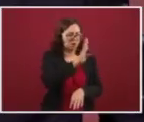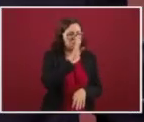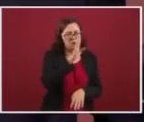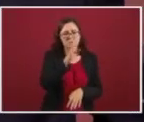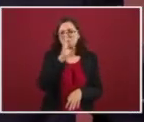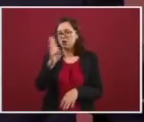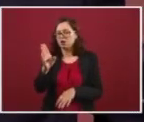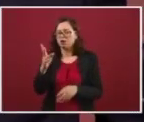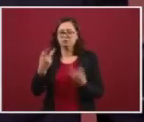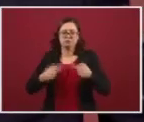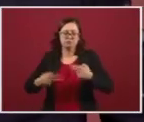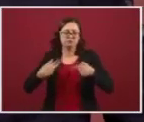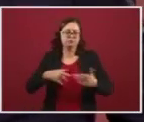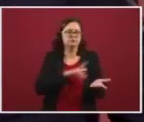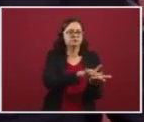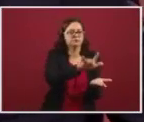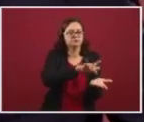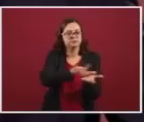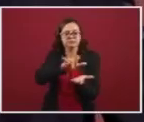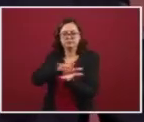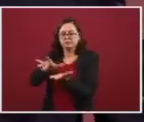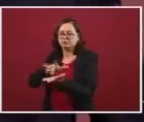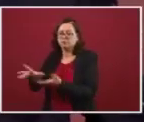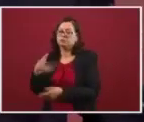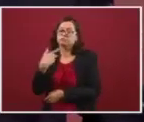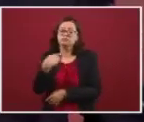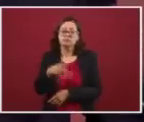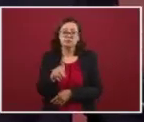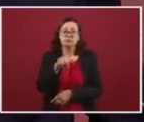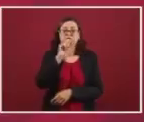de apoyo a productores, pero también